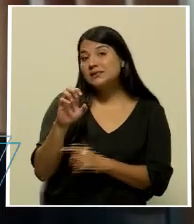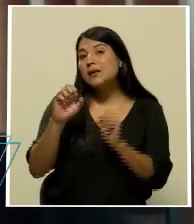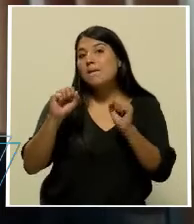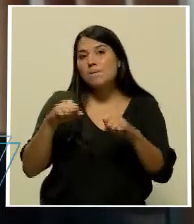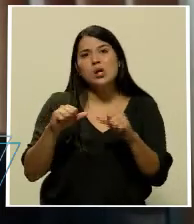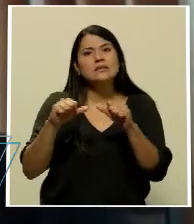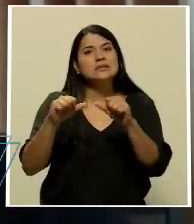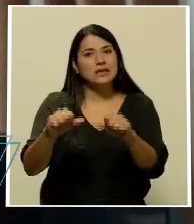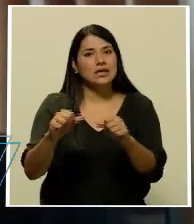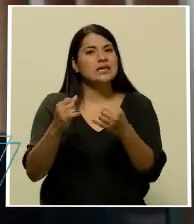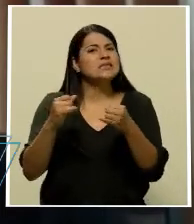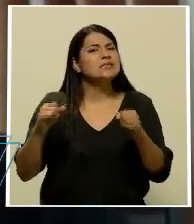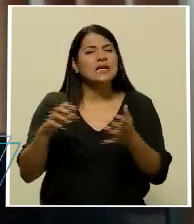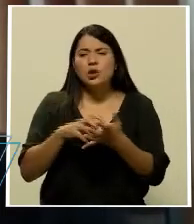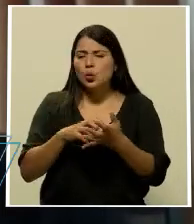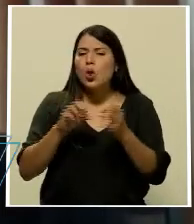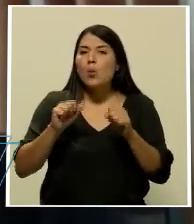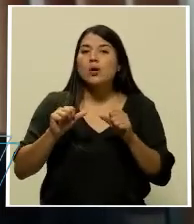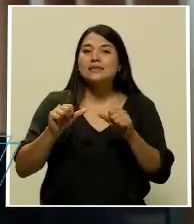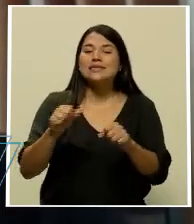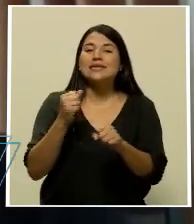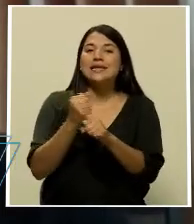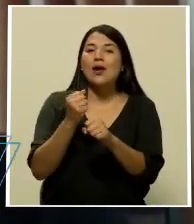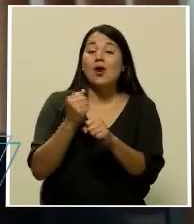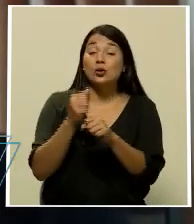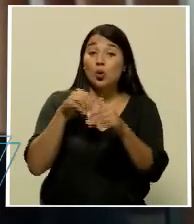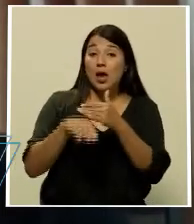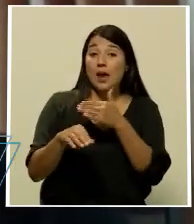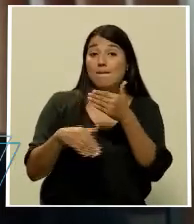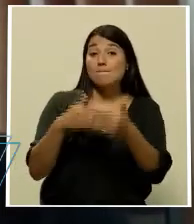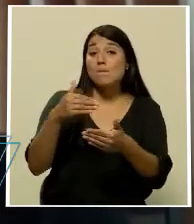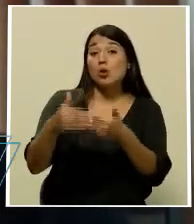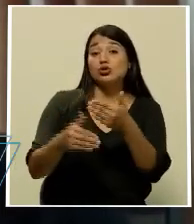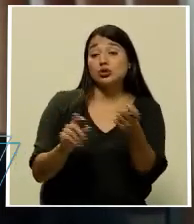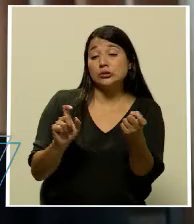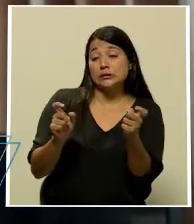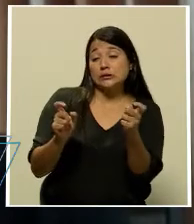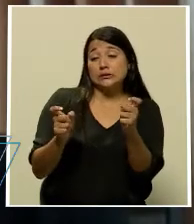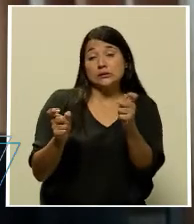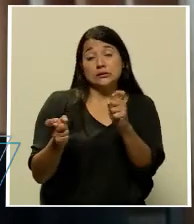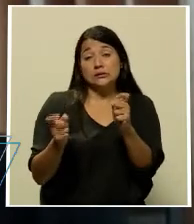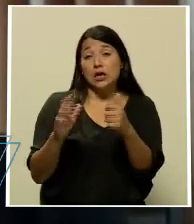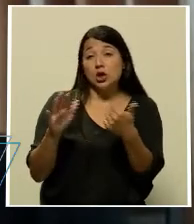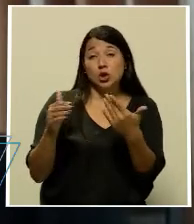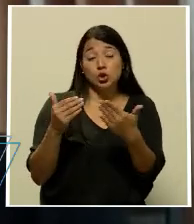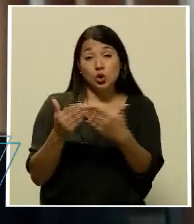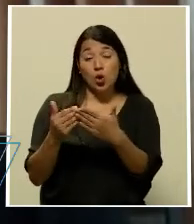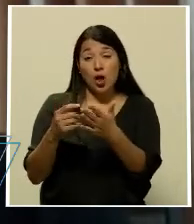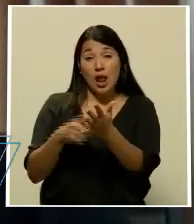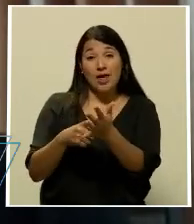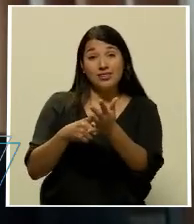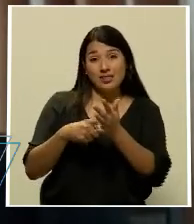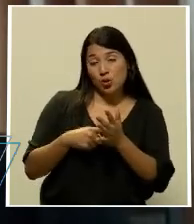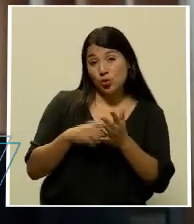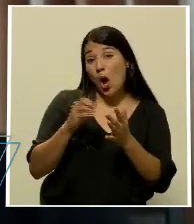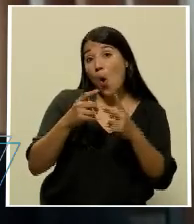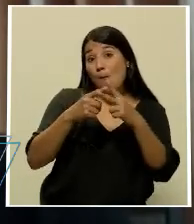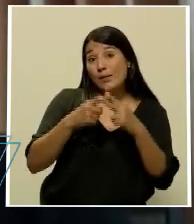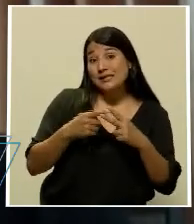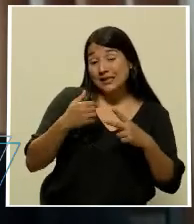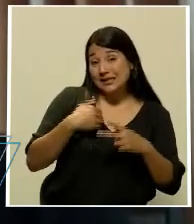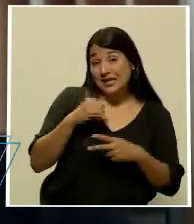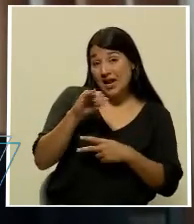seguir trabajando fuertemente en su proceso de readecuación de toda su estructura de deuda y